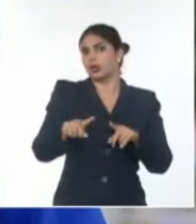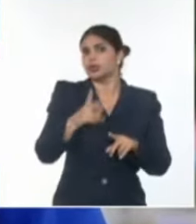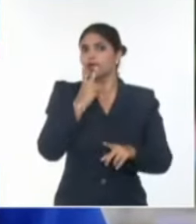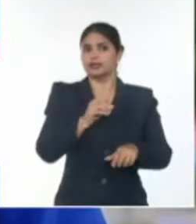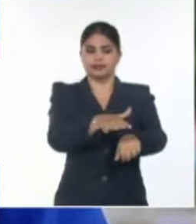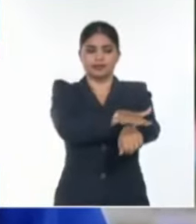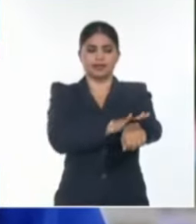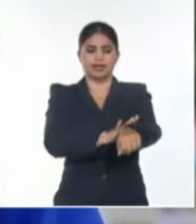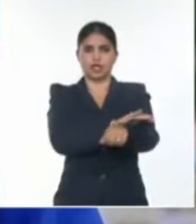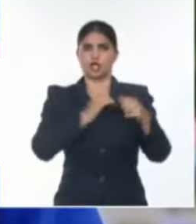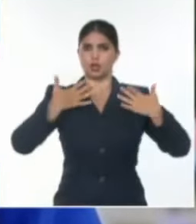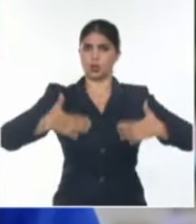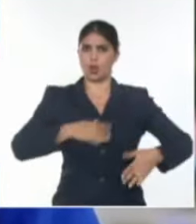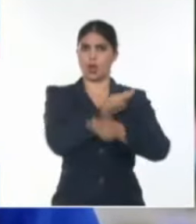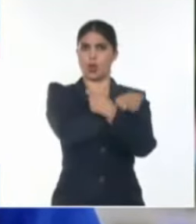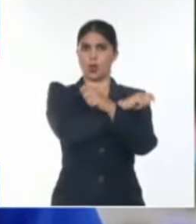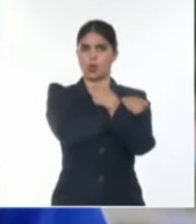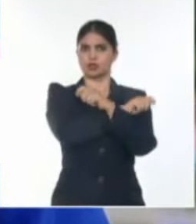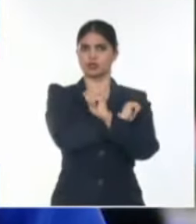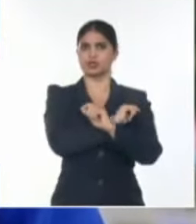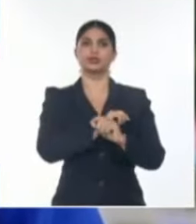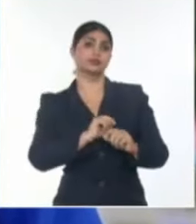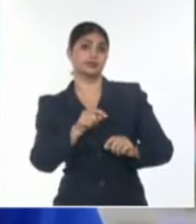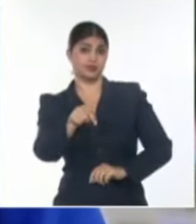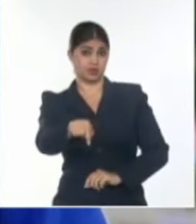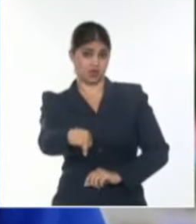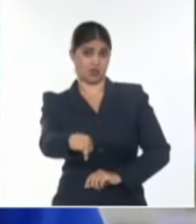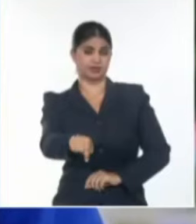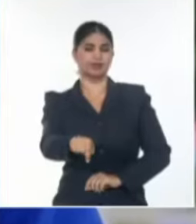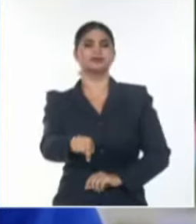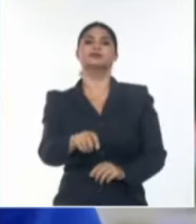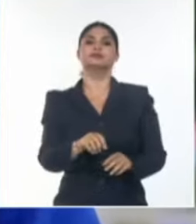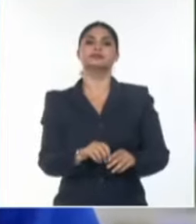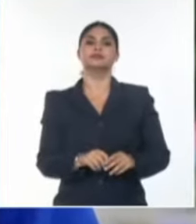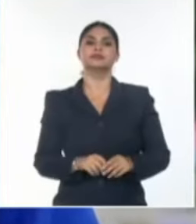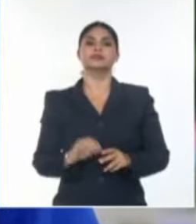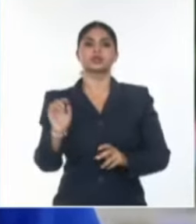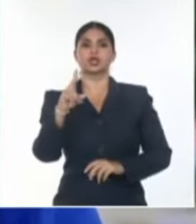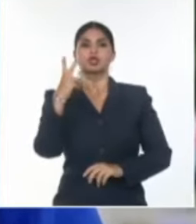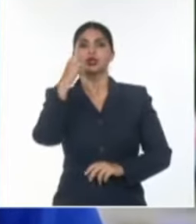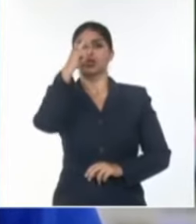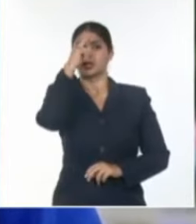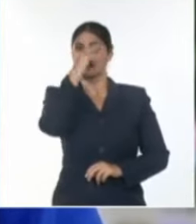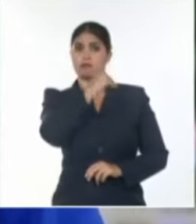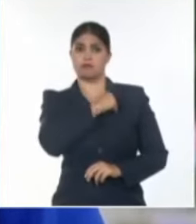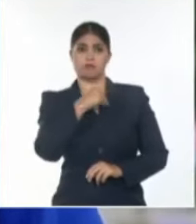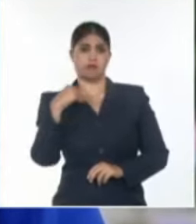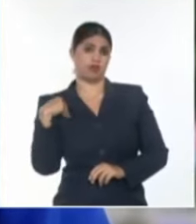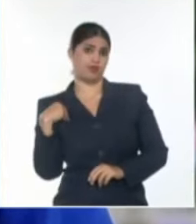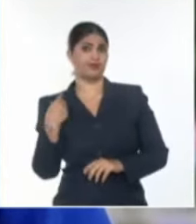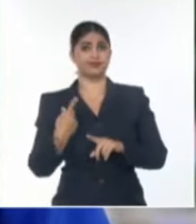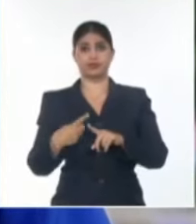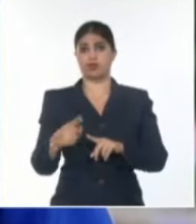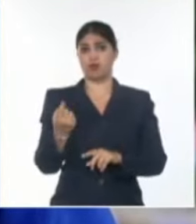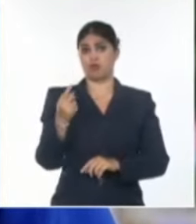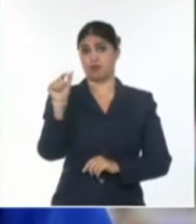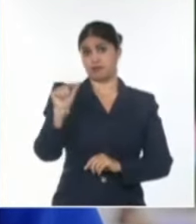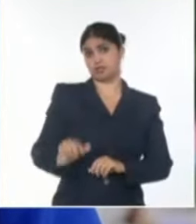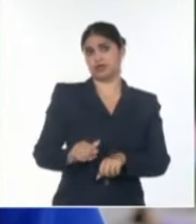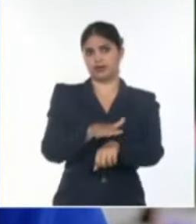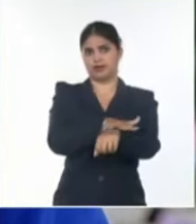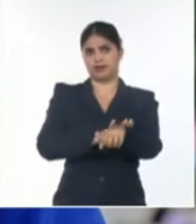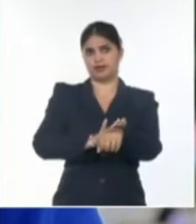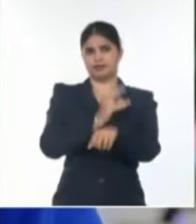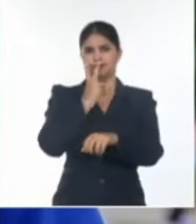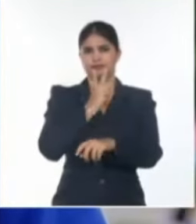médicos y 3 fisioterapeutas. Hoy en la villa solo estamos 2 médicos y 1 fisioterapeuta, porque como ustedes conocen, dentro